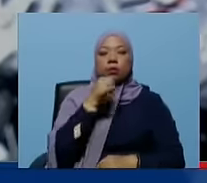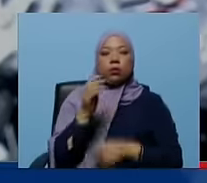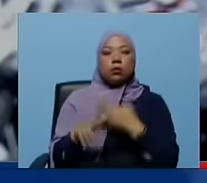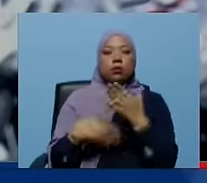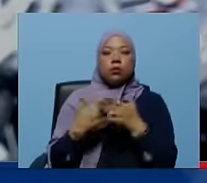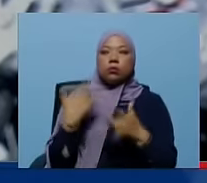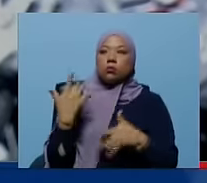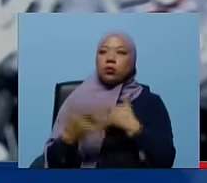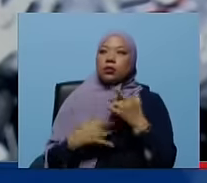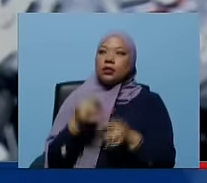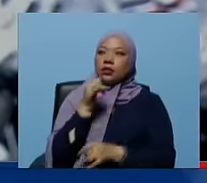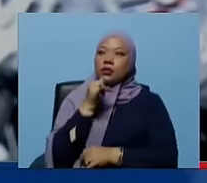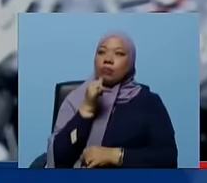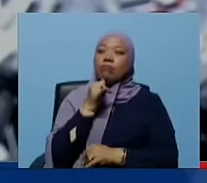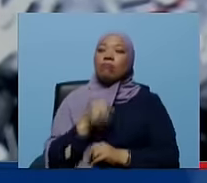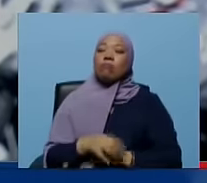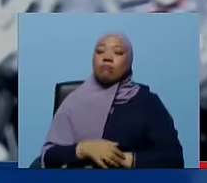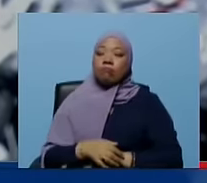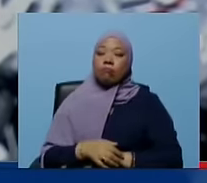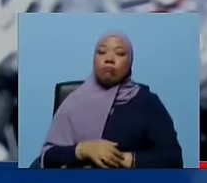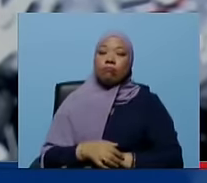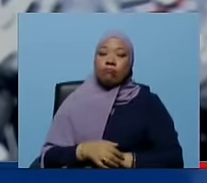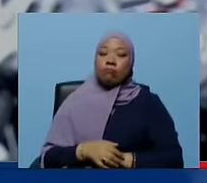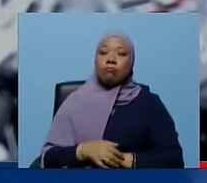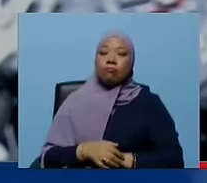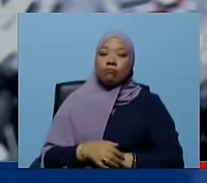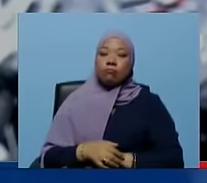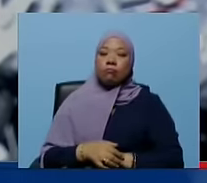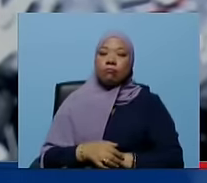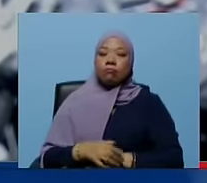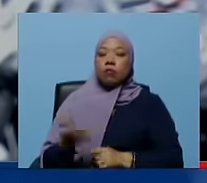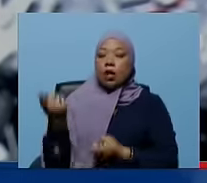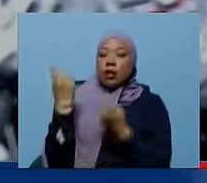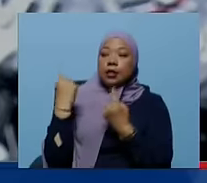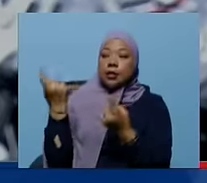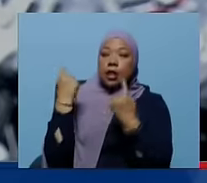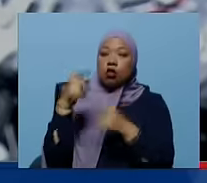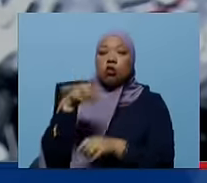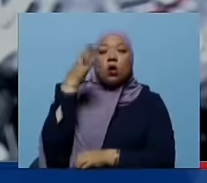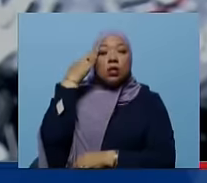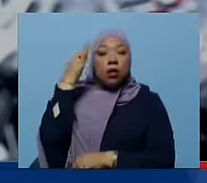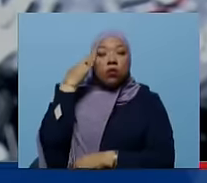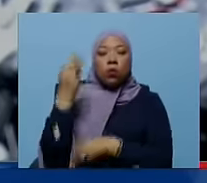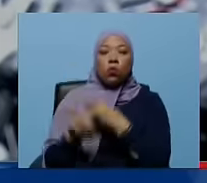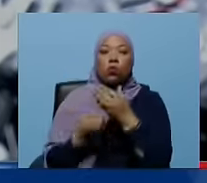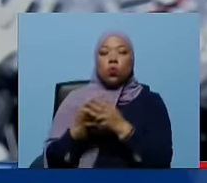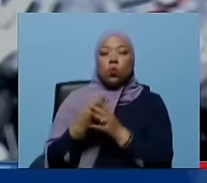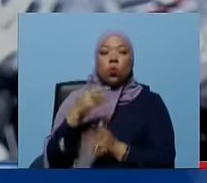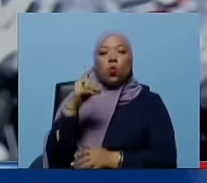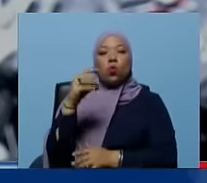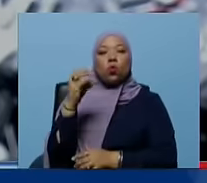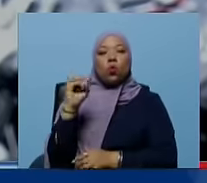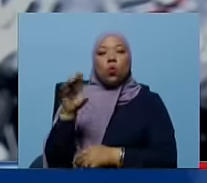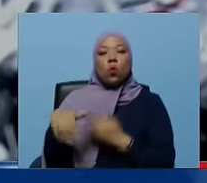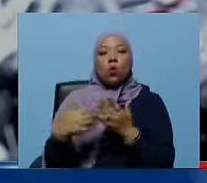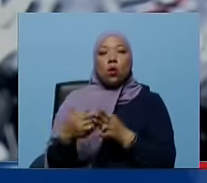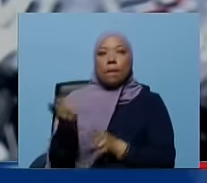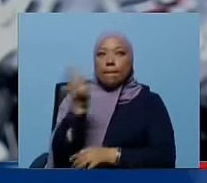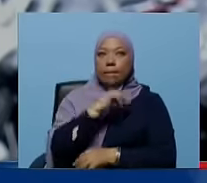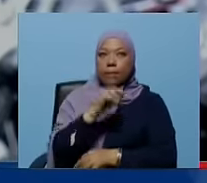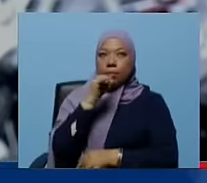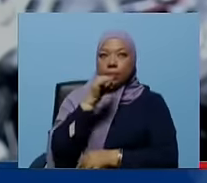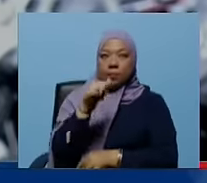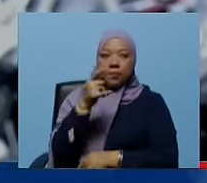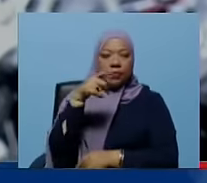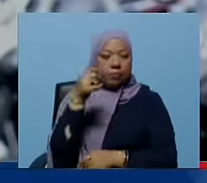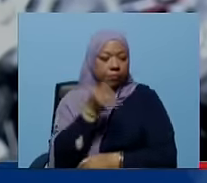decirle, dicta cátedra. Bastante lo sabemos, me contaba Douglas Rico hace meses, estuvo en